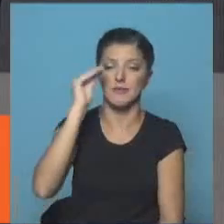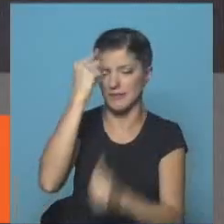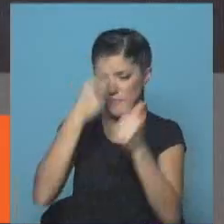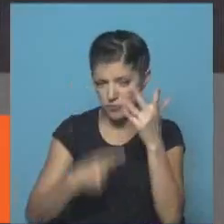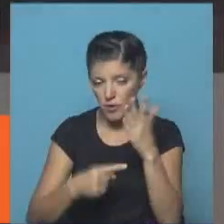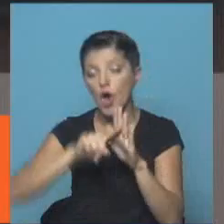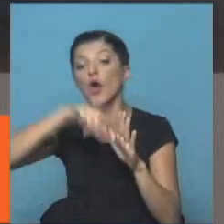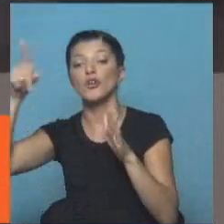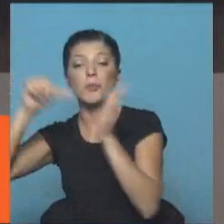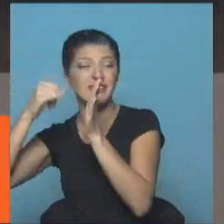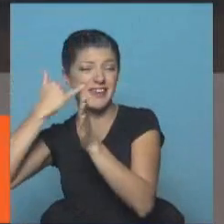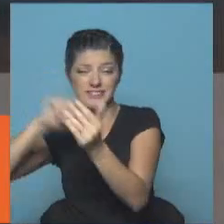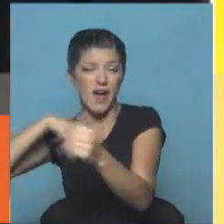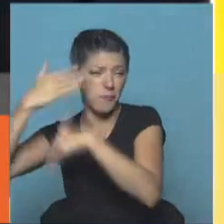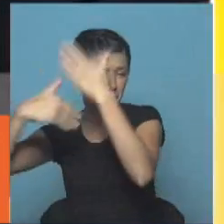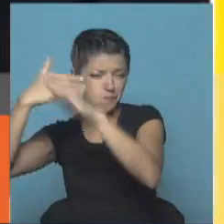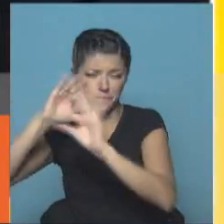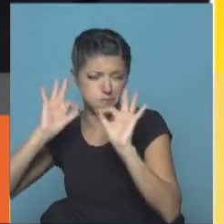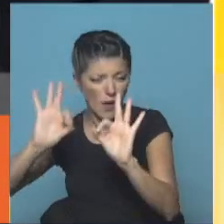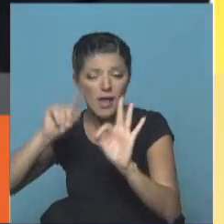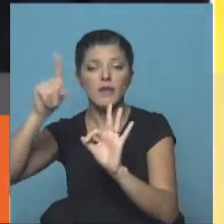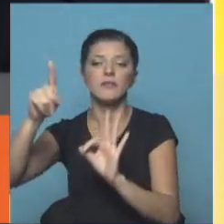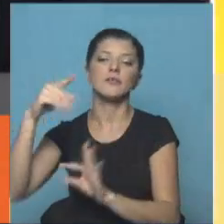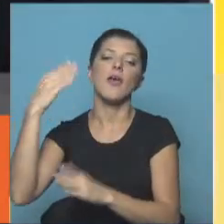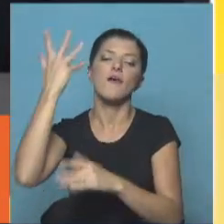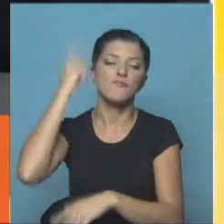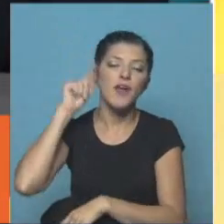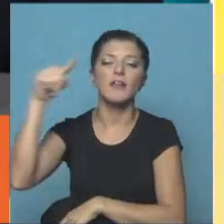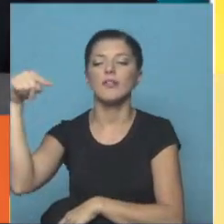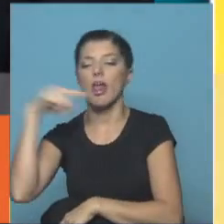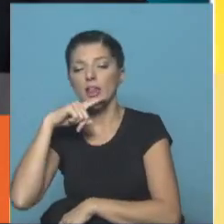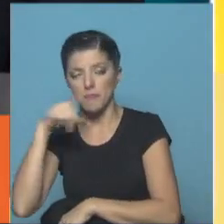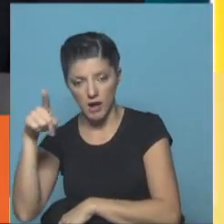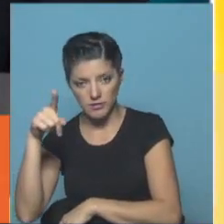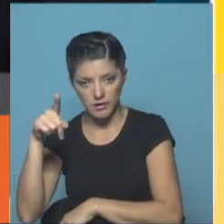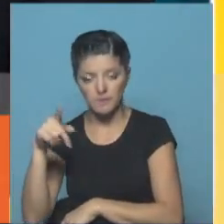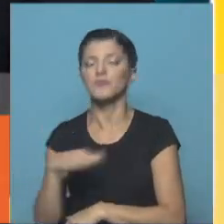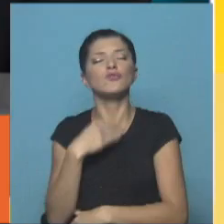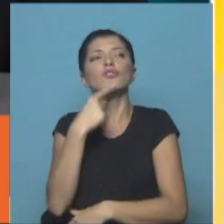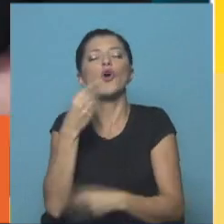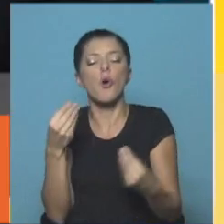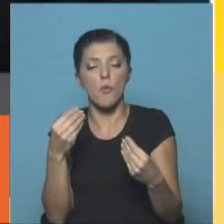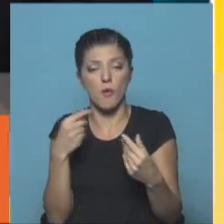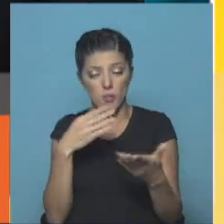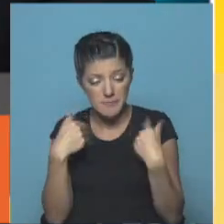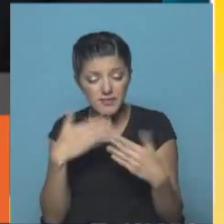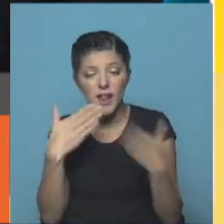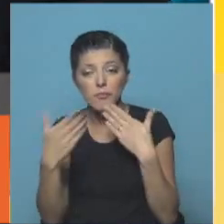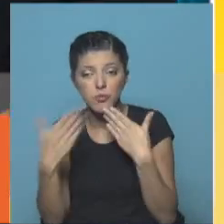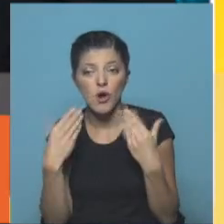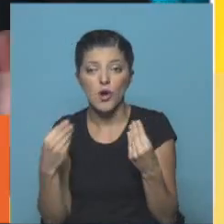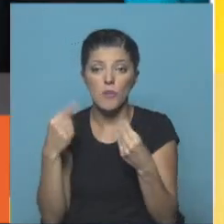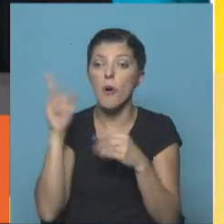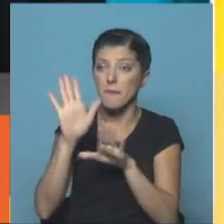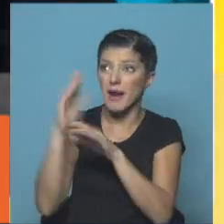países ultra desarrollados como Francia, Alemania, etcétera? Quiero decir, a la hora de sentarse en la mesa a negociar... ¿Cómo hacer para que no te aplasten? Efectivamente. ¿Cómo hacer para que